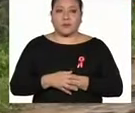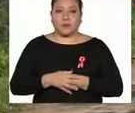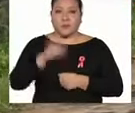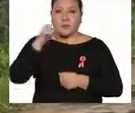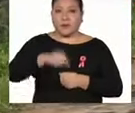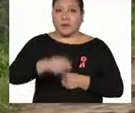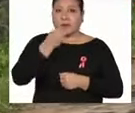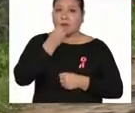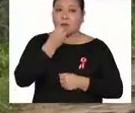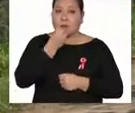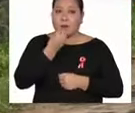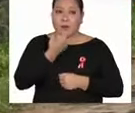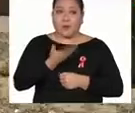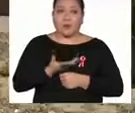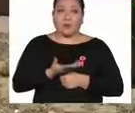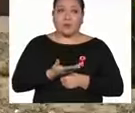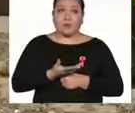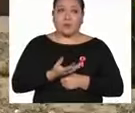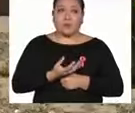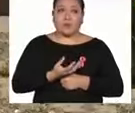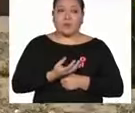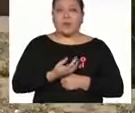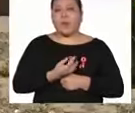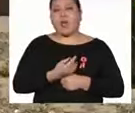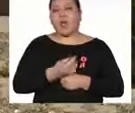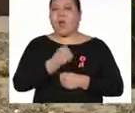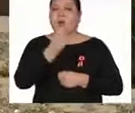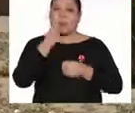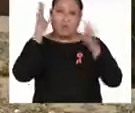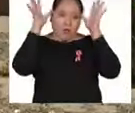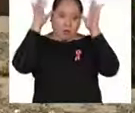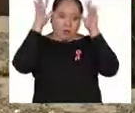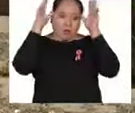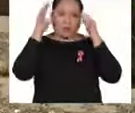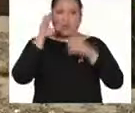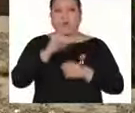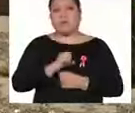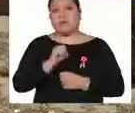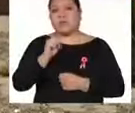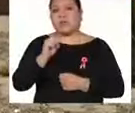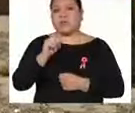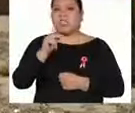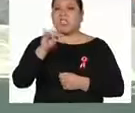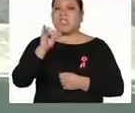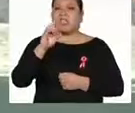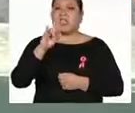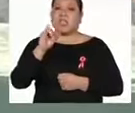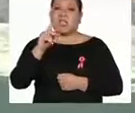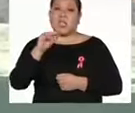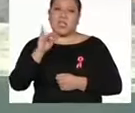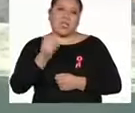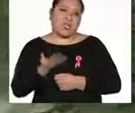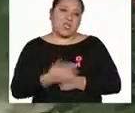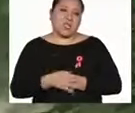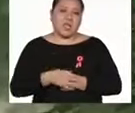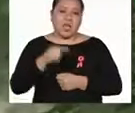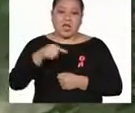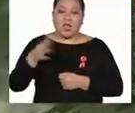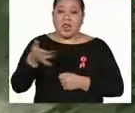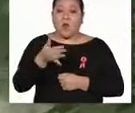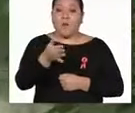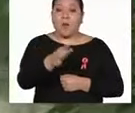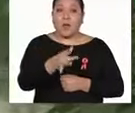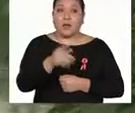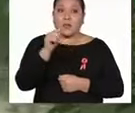Aquí comemos a veces venado, samaño, quiriquincho. Los peces que comemos